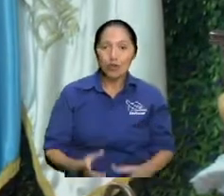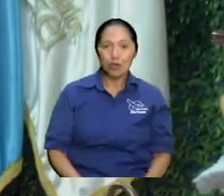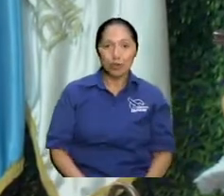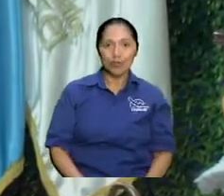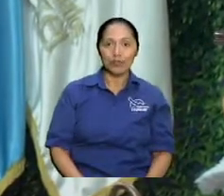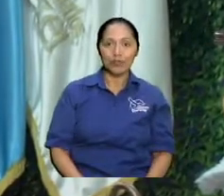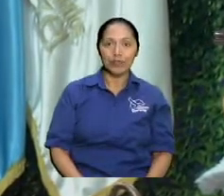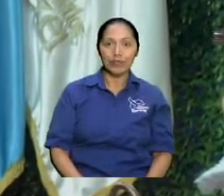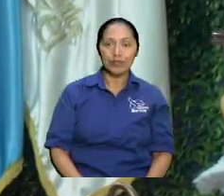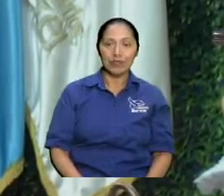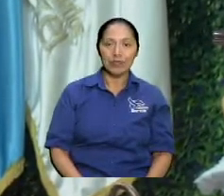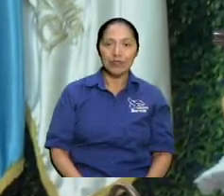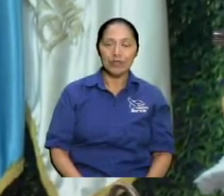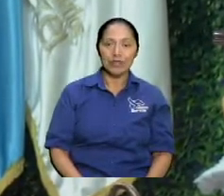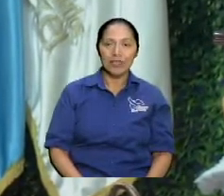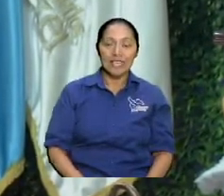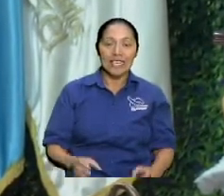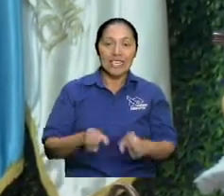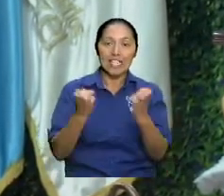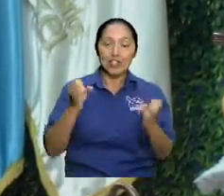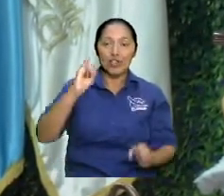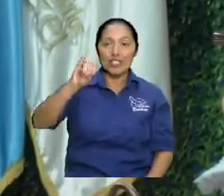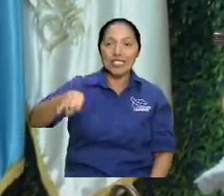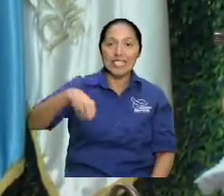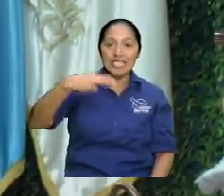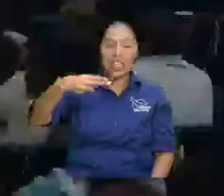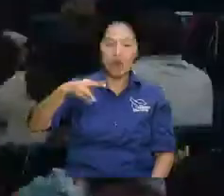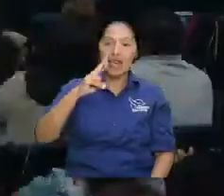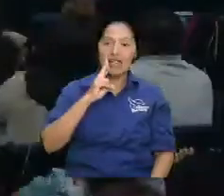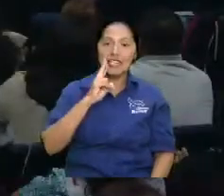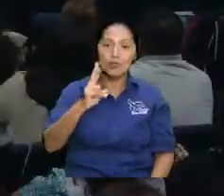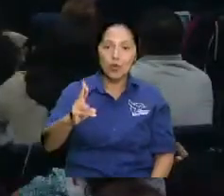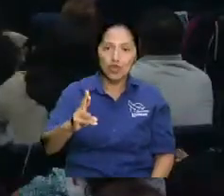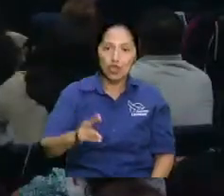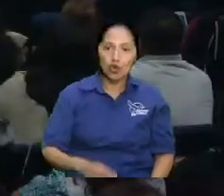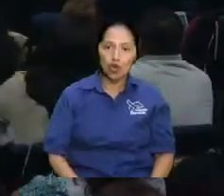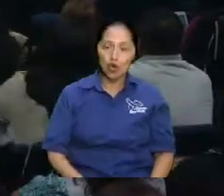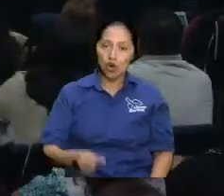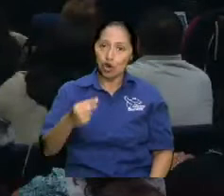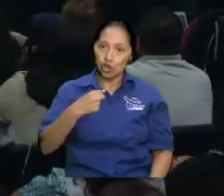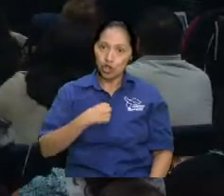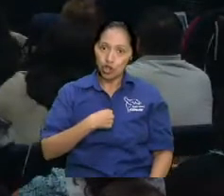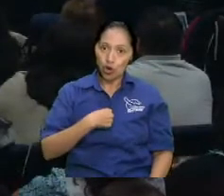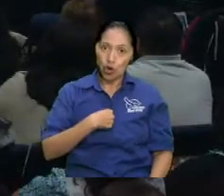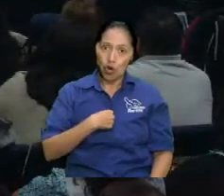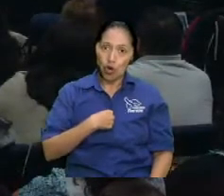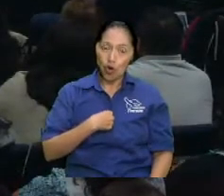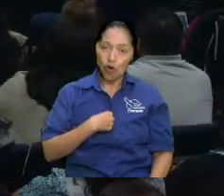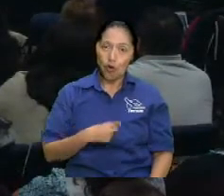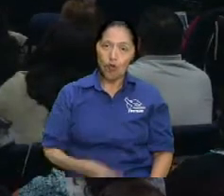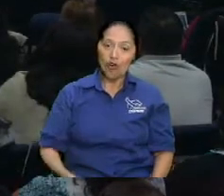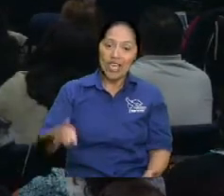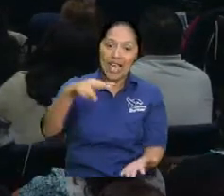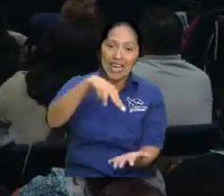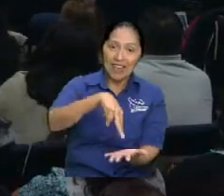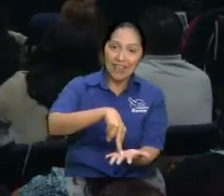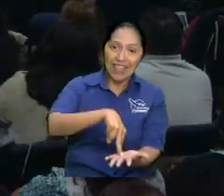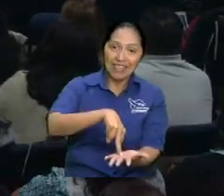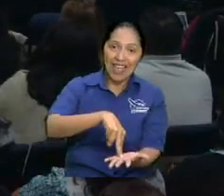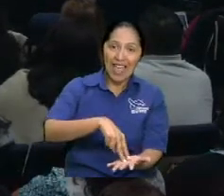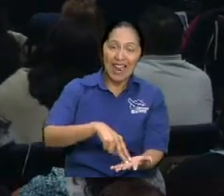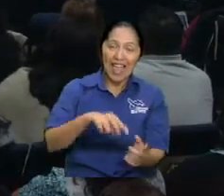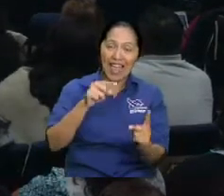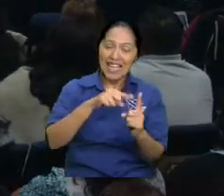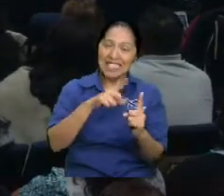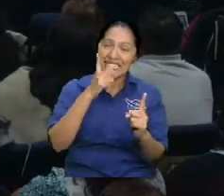levantar un Gedeón. Ese Gedeón va a ser un miedoso. Y le va a reducir su ejército para que mire que no